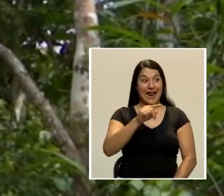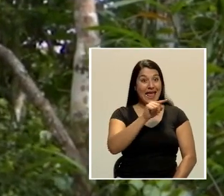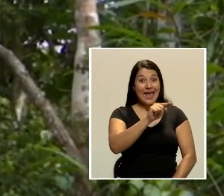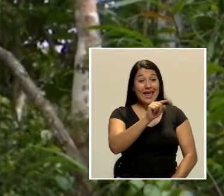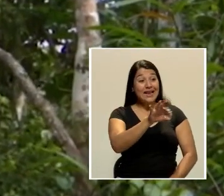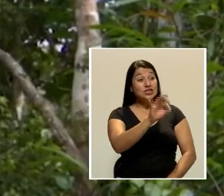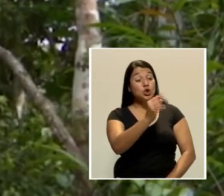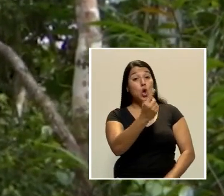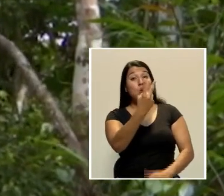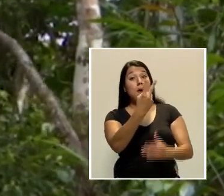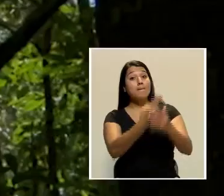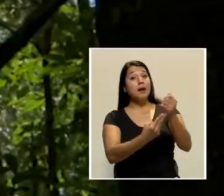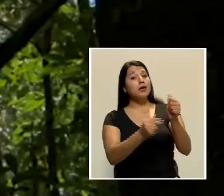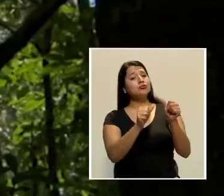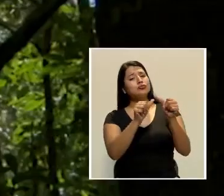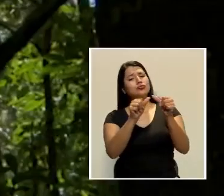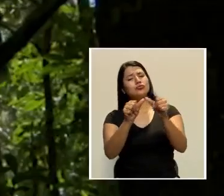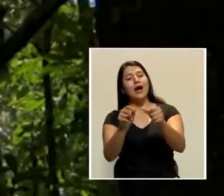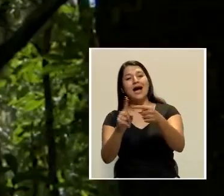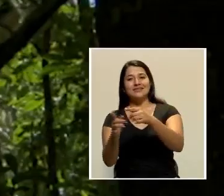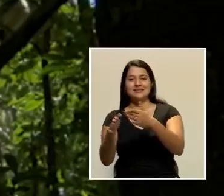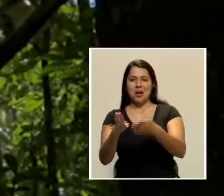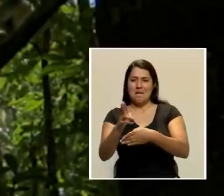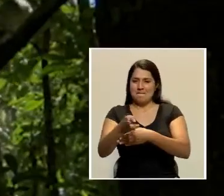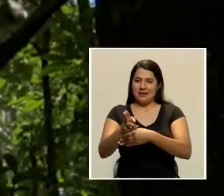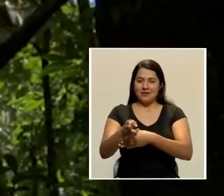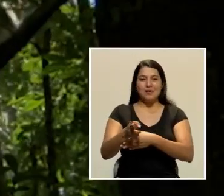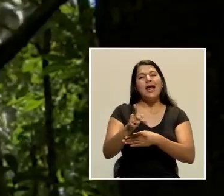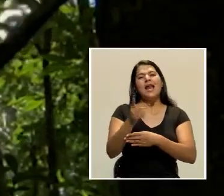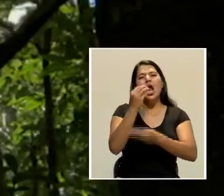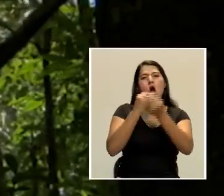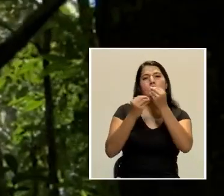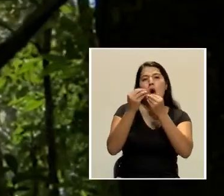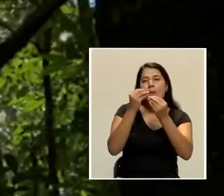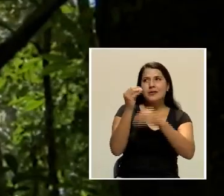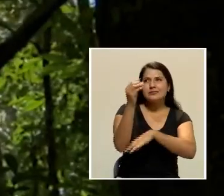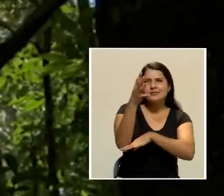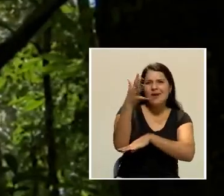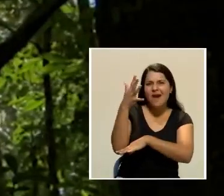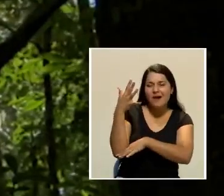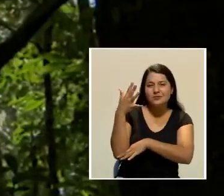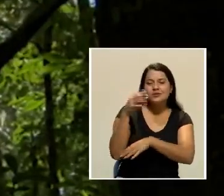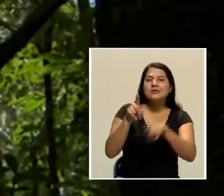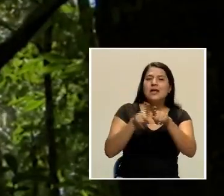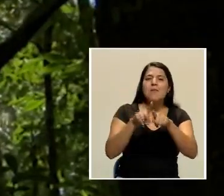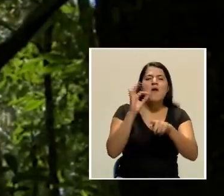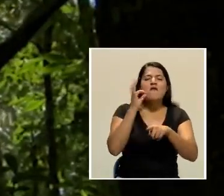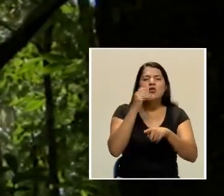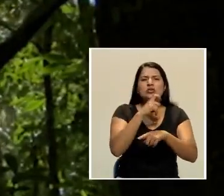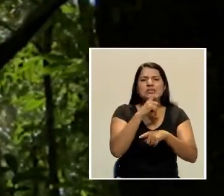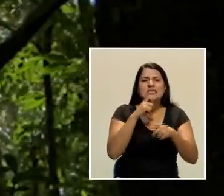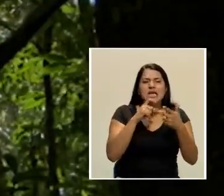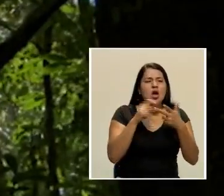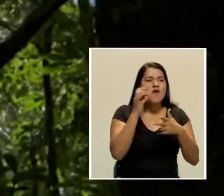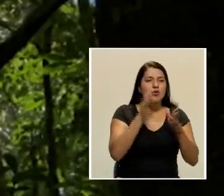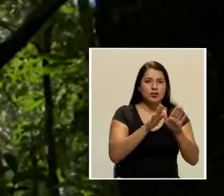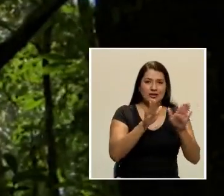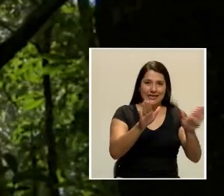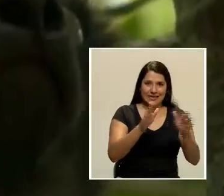pelaje varía del castaño oscuro al blanco con manchas negras. Es uno de los animales de la fauna de Madagascar que